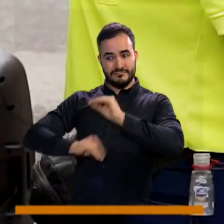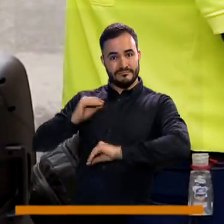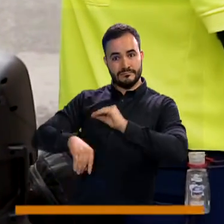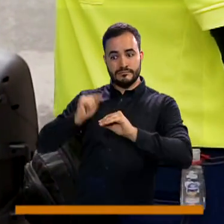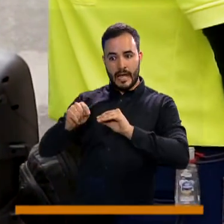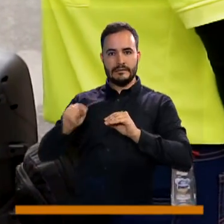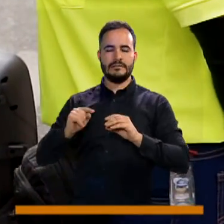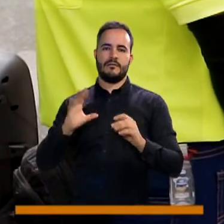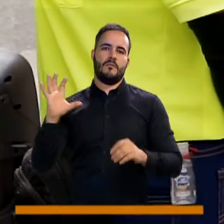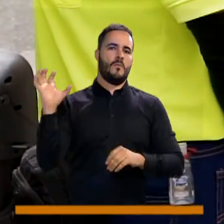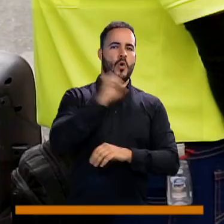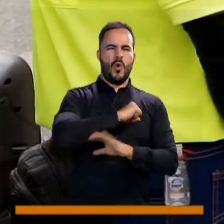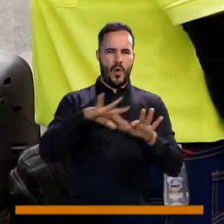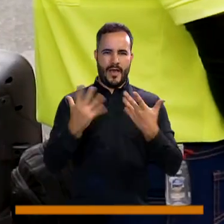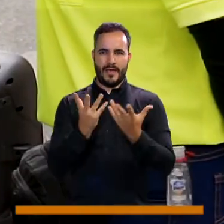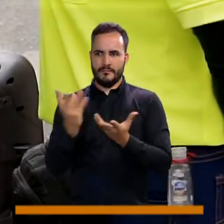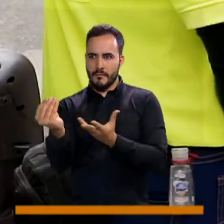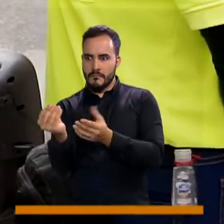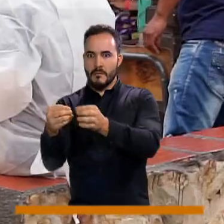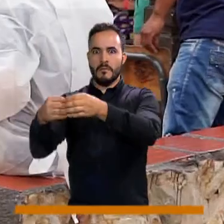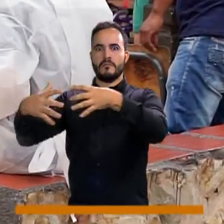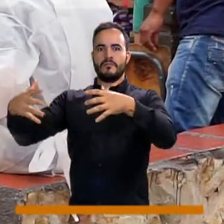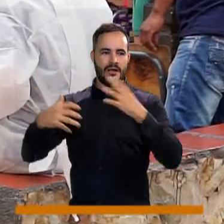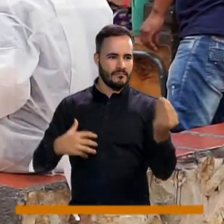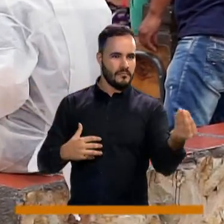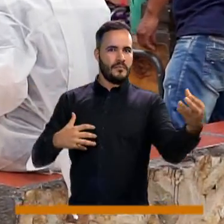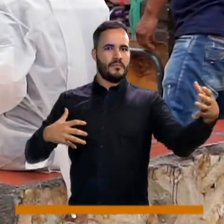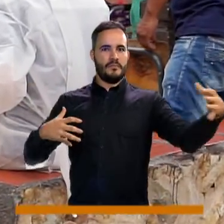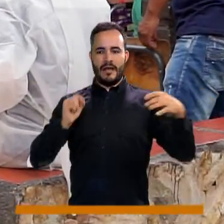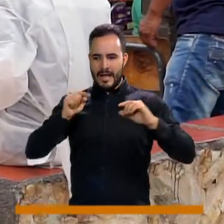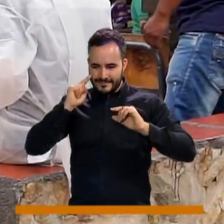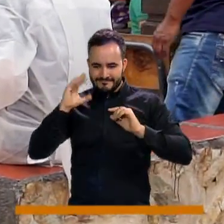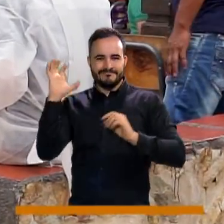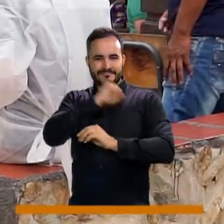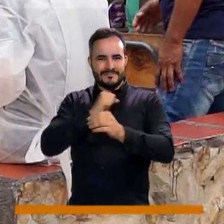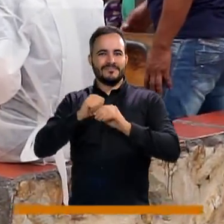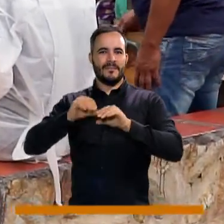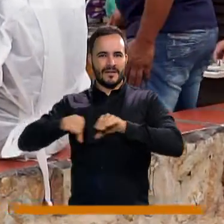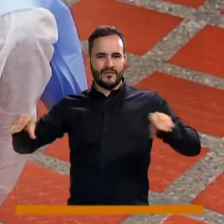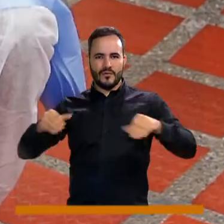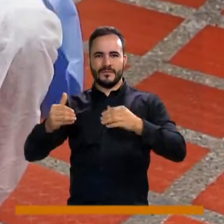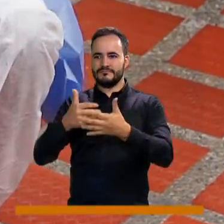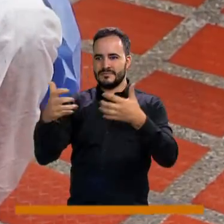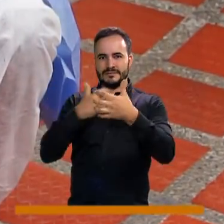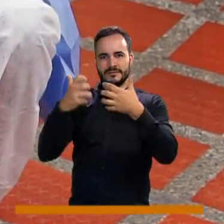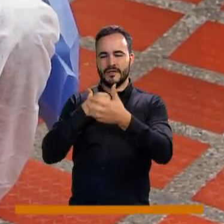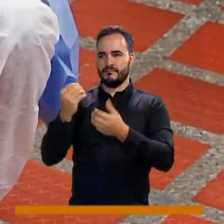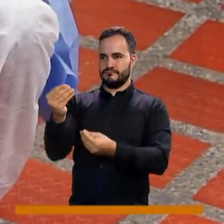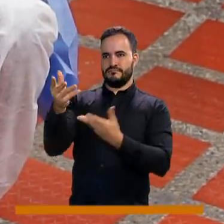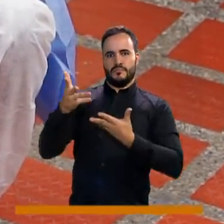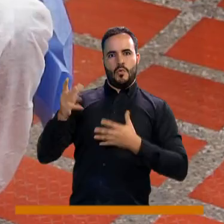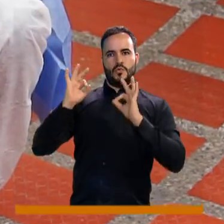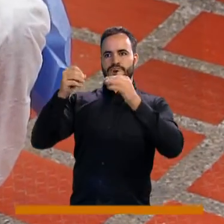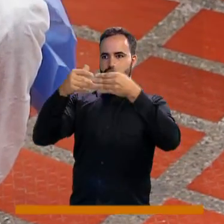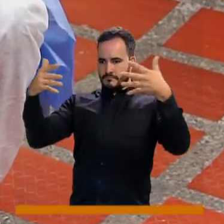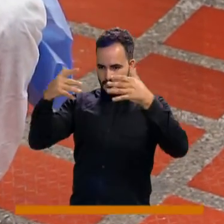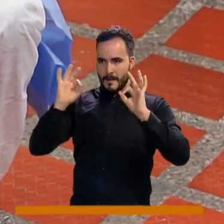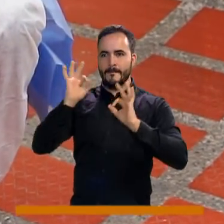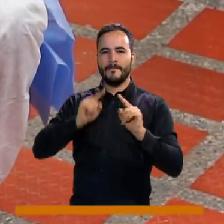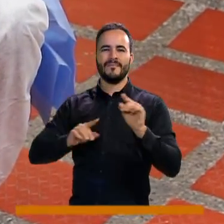a que se conocieran focos de atención y focos de infección que fueron la base de decisión. En el